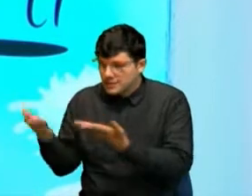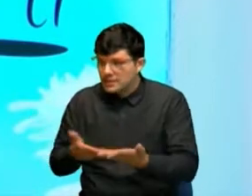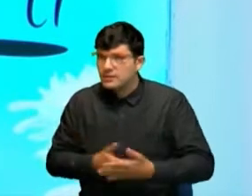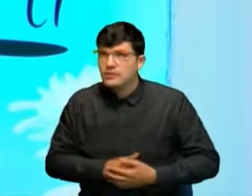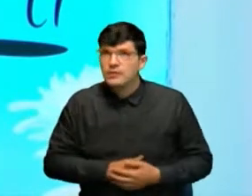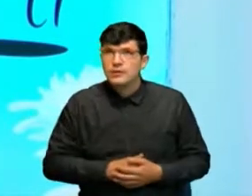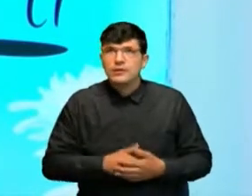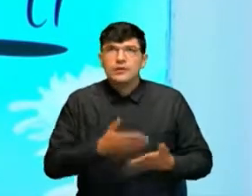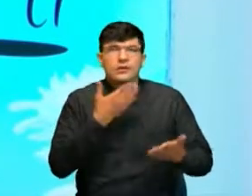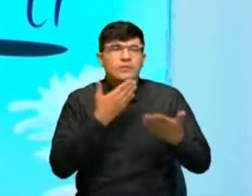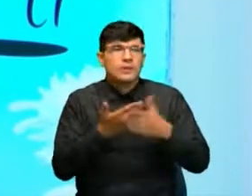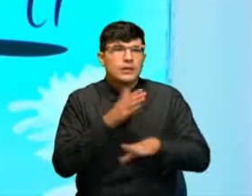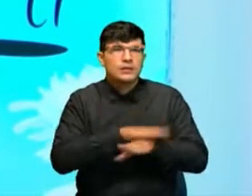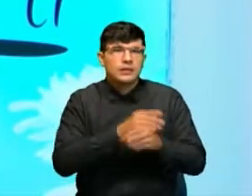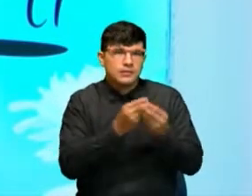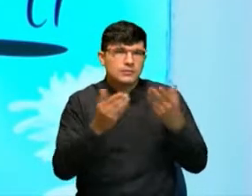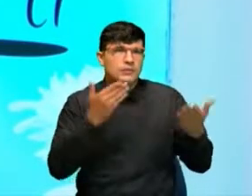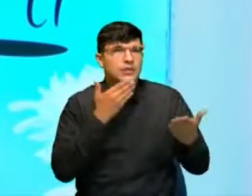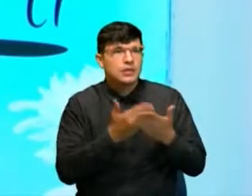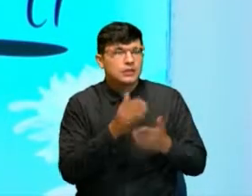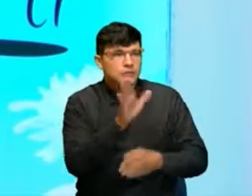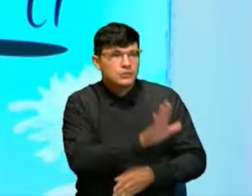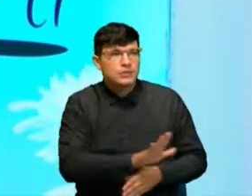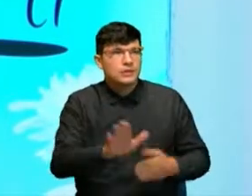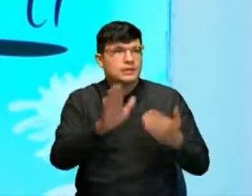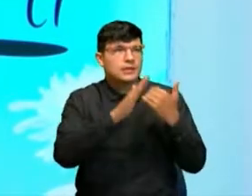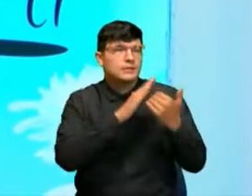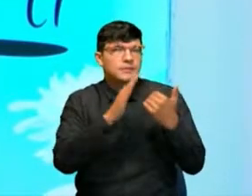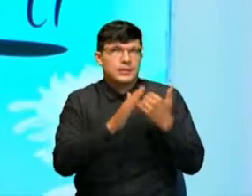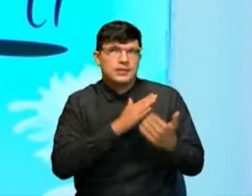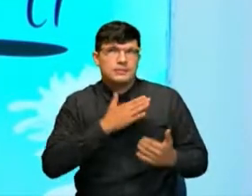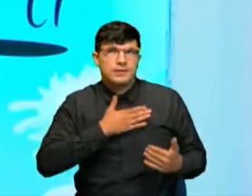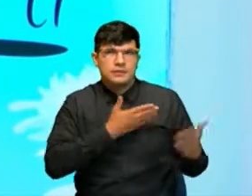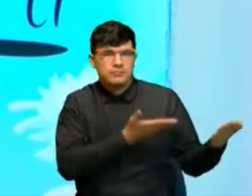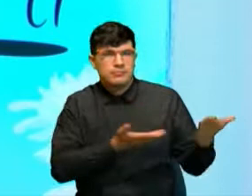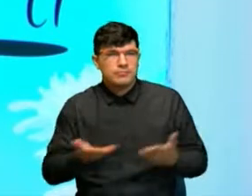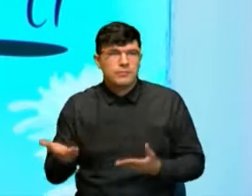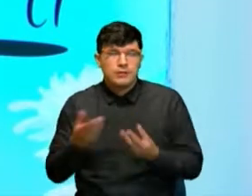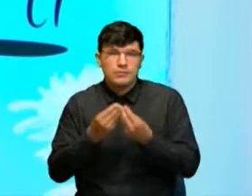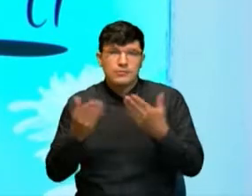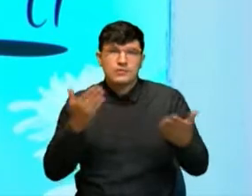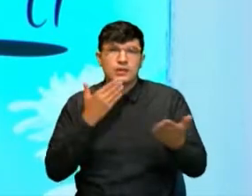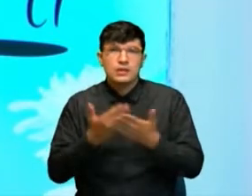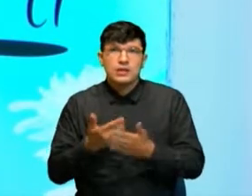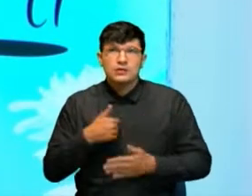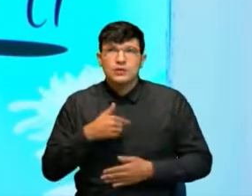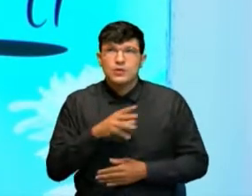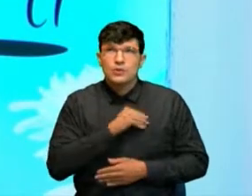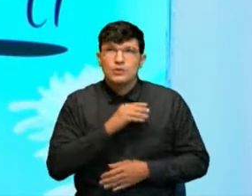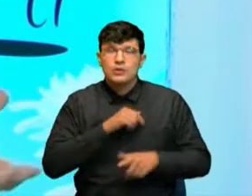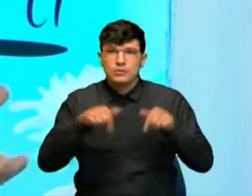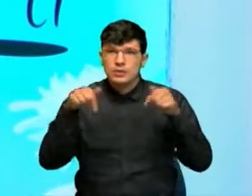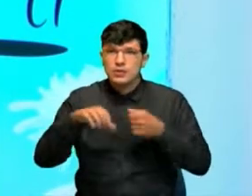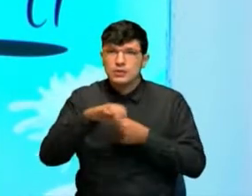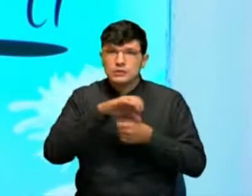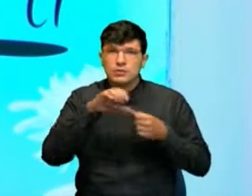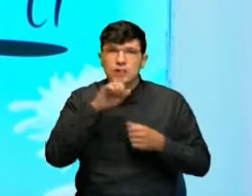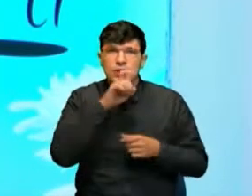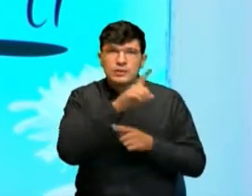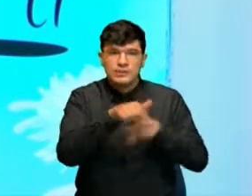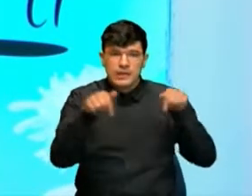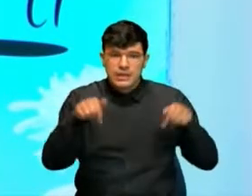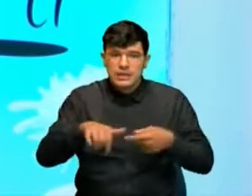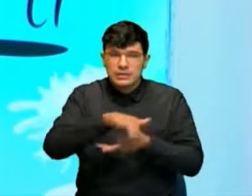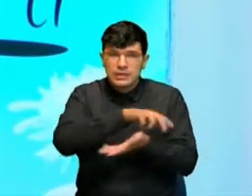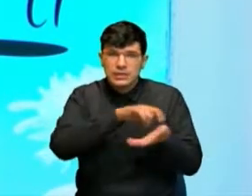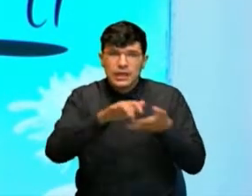Bueno, muchas gracias a ustedes por la invitación y por este recibimiento. Me harán muy contento de estar en Bucaramanga y en Santander, bueno, la tierra